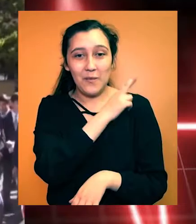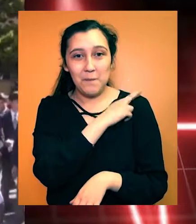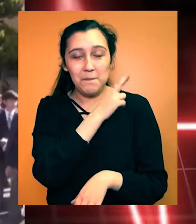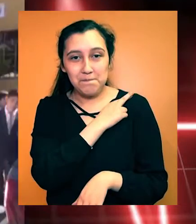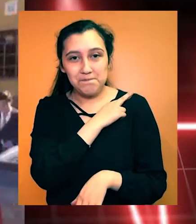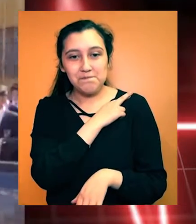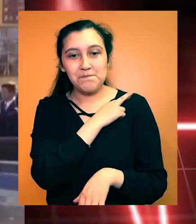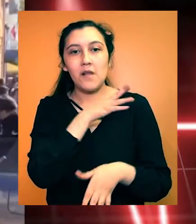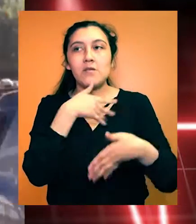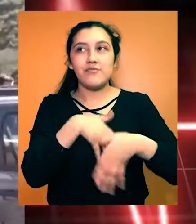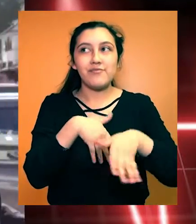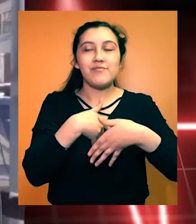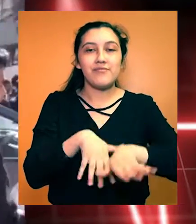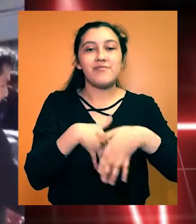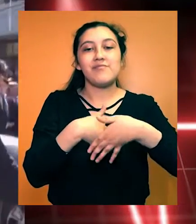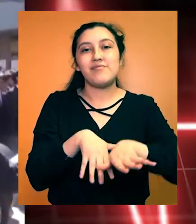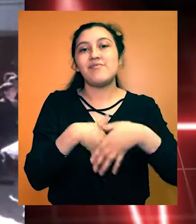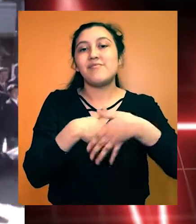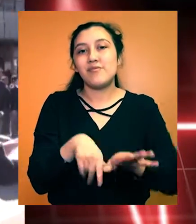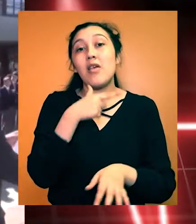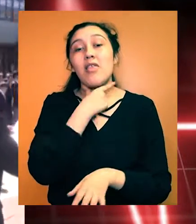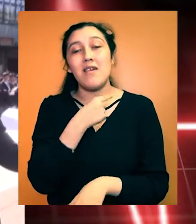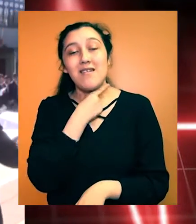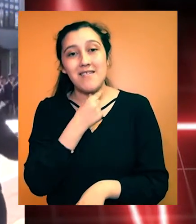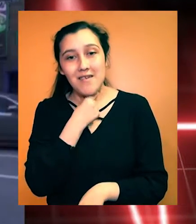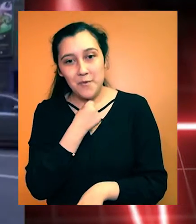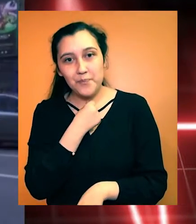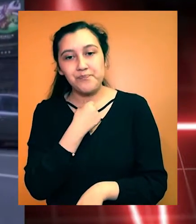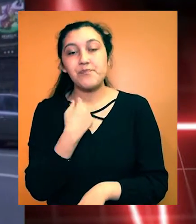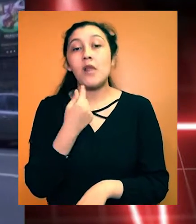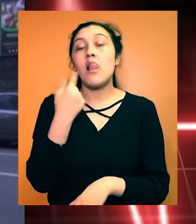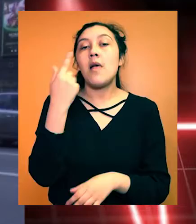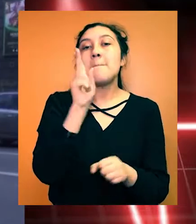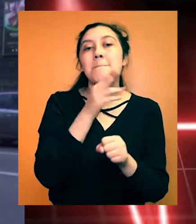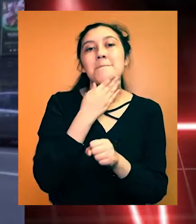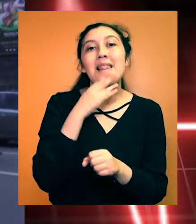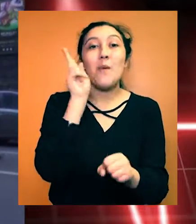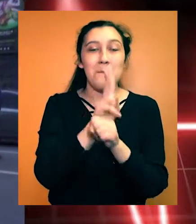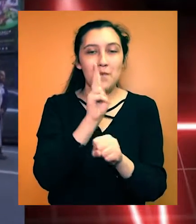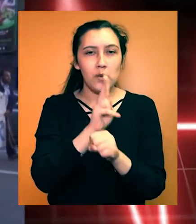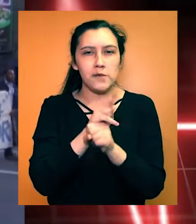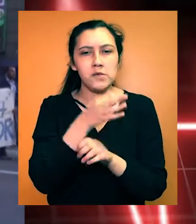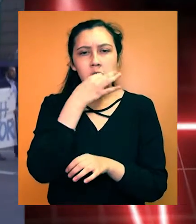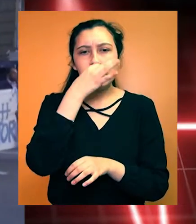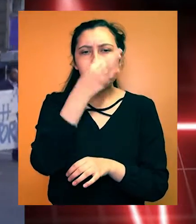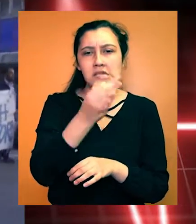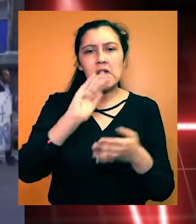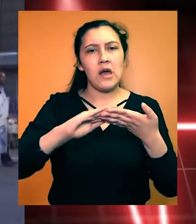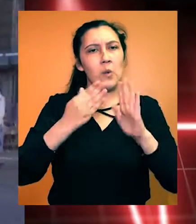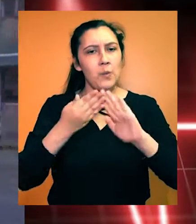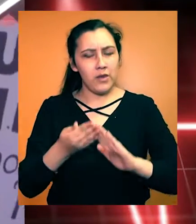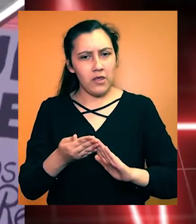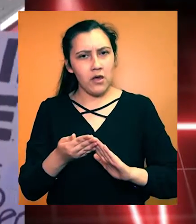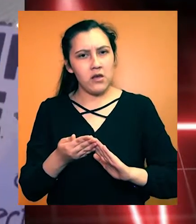¡Queremos a Don Eugenio! ¡Lleven! ¡Queremos a Don Eugenio! ¡Lleven! ¡Queremos a Don Eugenio! Son los docentes además quienes insisten